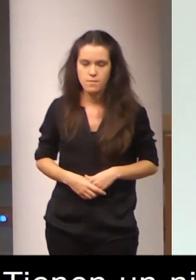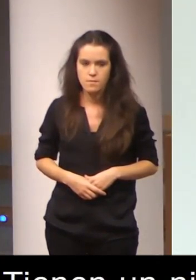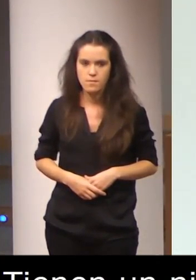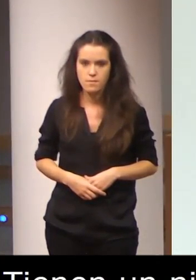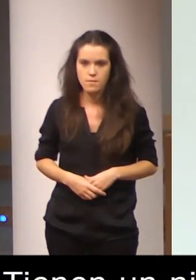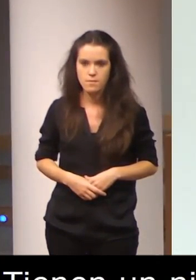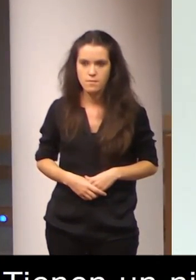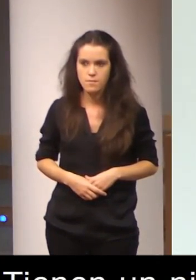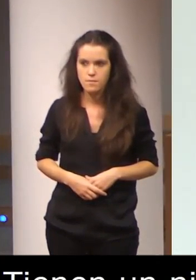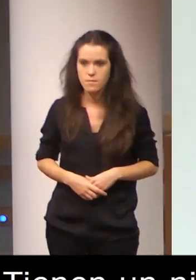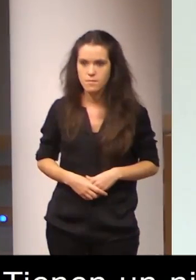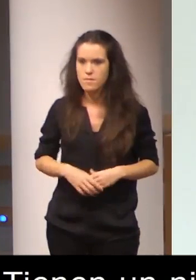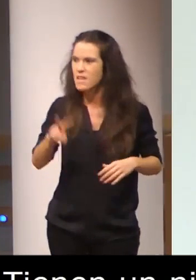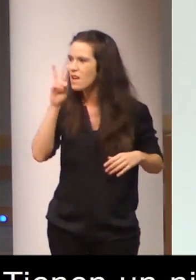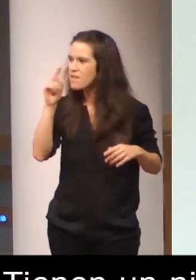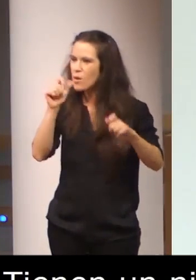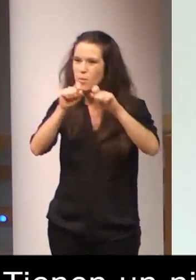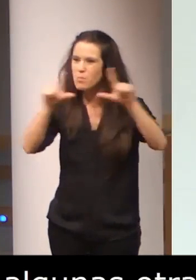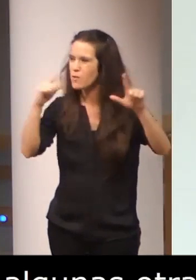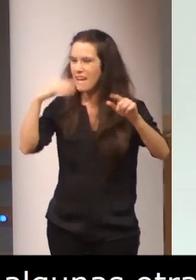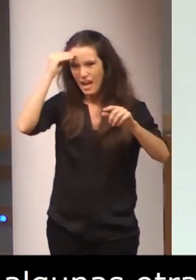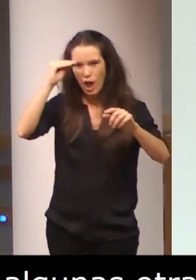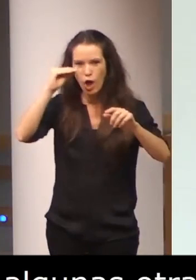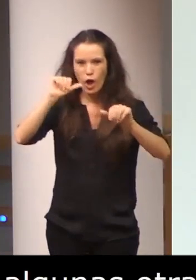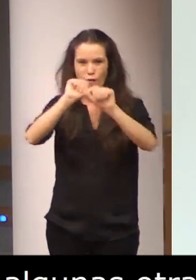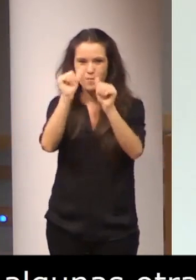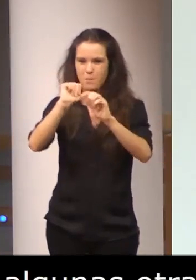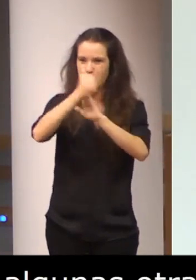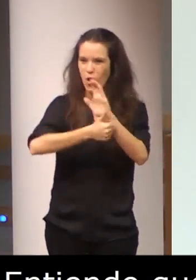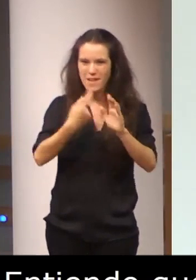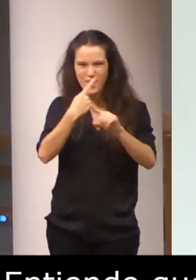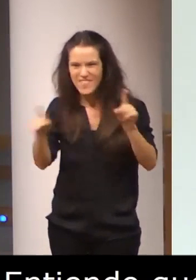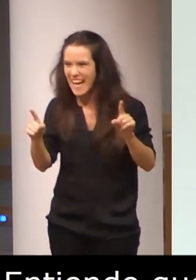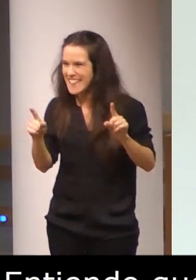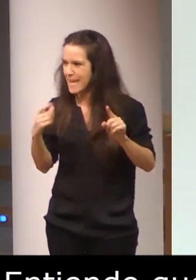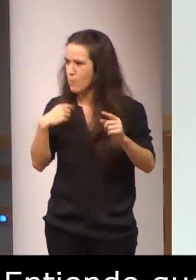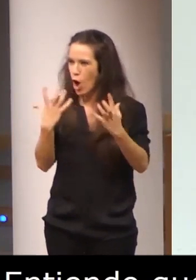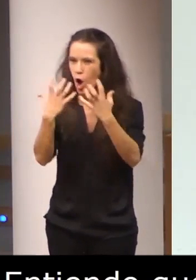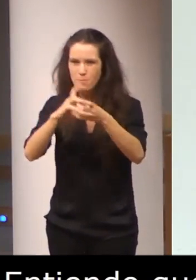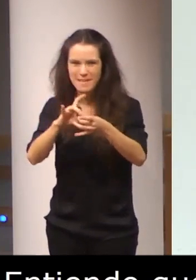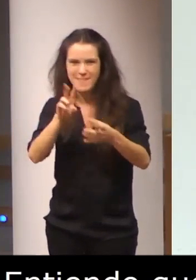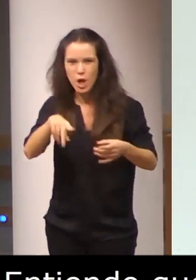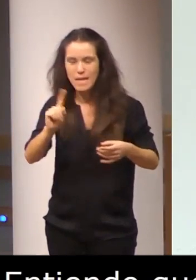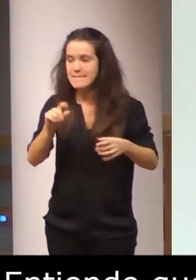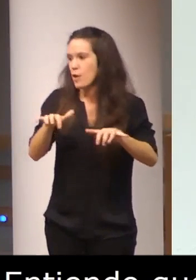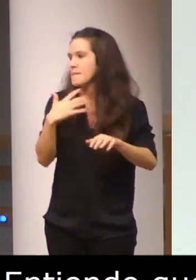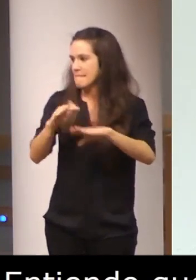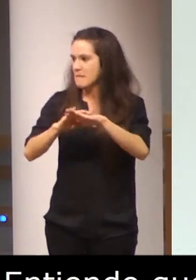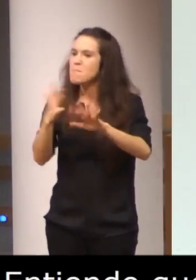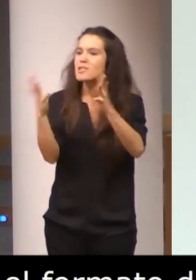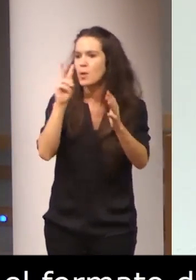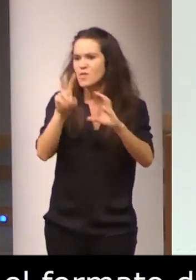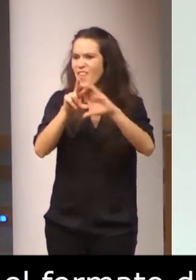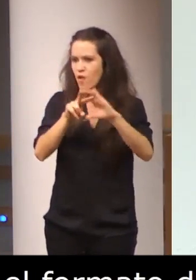Entiendo que se ve más despacio porque el formato debe ser incompatible, pero bueno, más o menos se pueden hacer una idea de cómo es el vídeo.